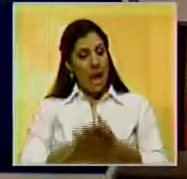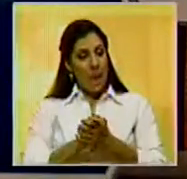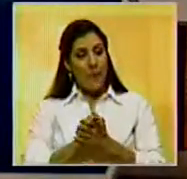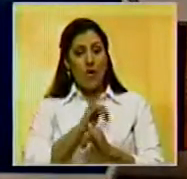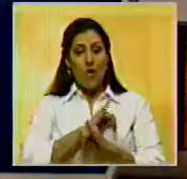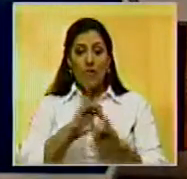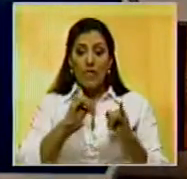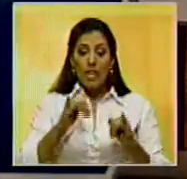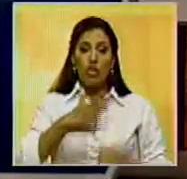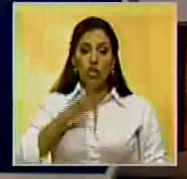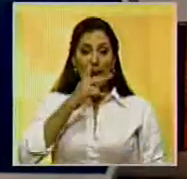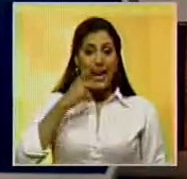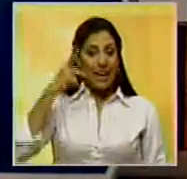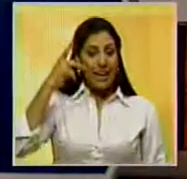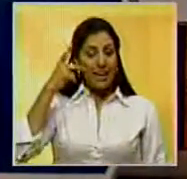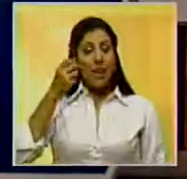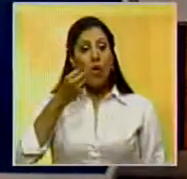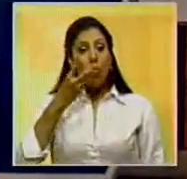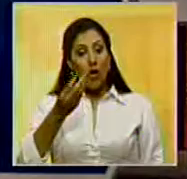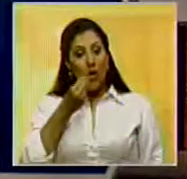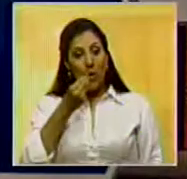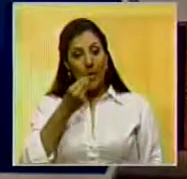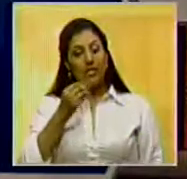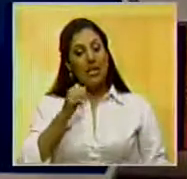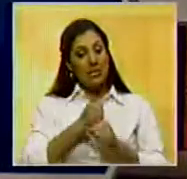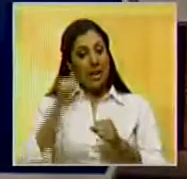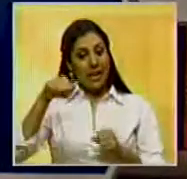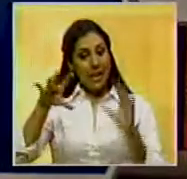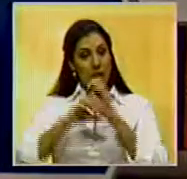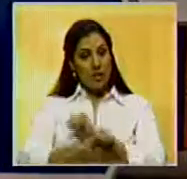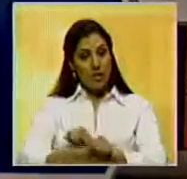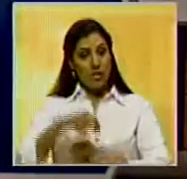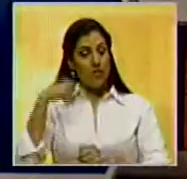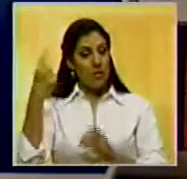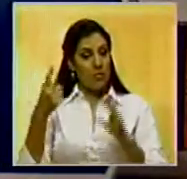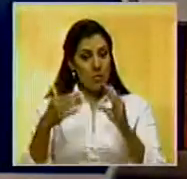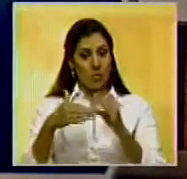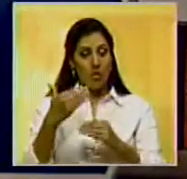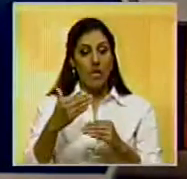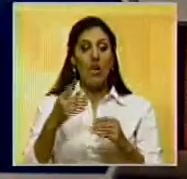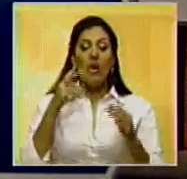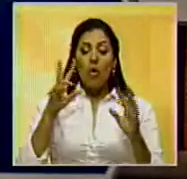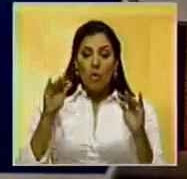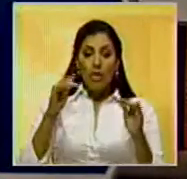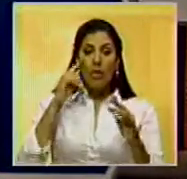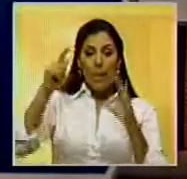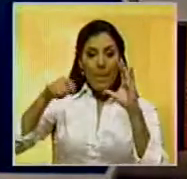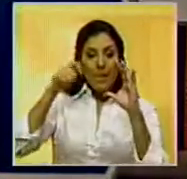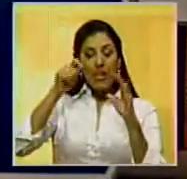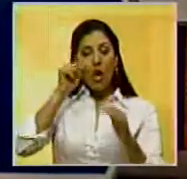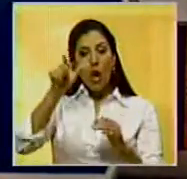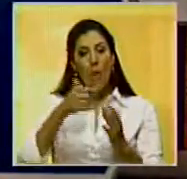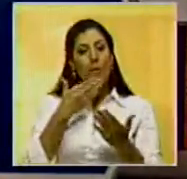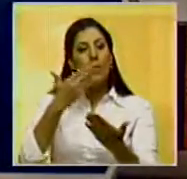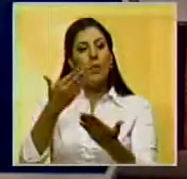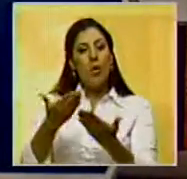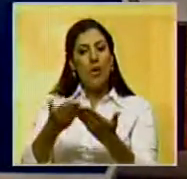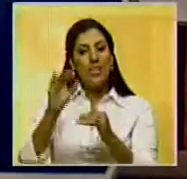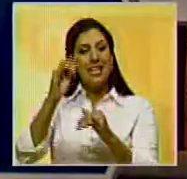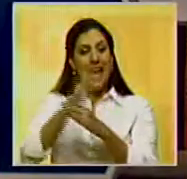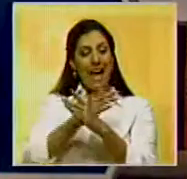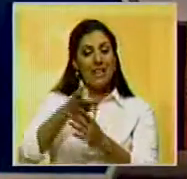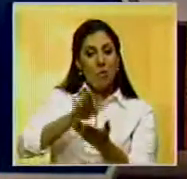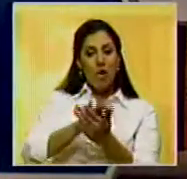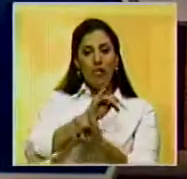Amigos, con esto finalizamos. Yo soy Carilis Cuadros, les deseo buen apetito y los espero esta noche en la emisión estelar. Y los dejo con el último videoclip que presentó Juan Gabriel